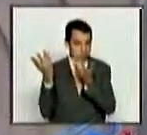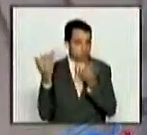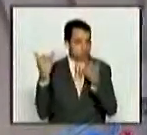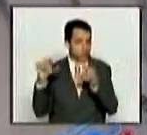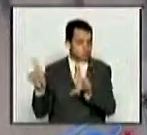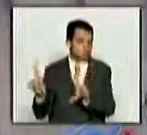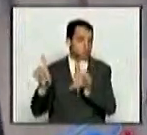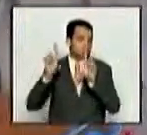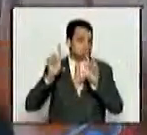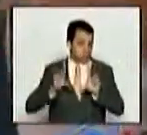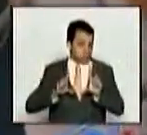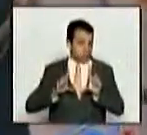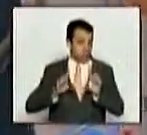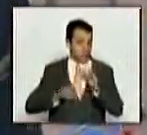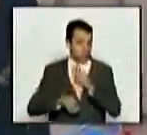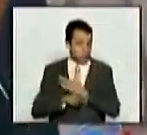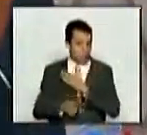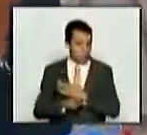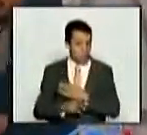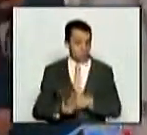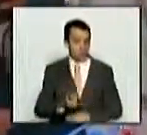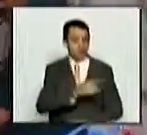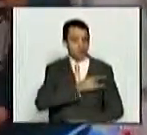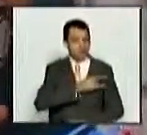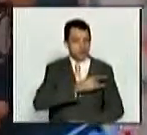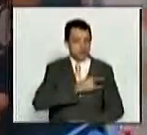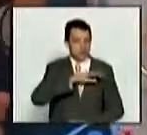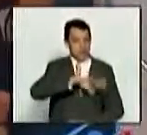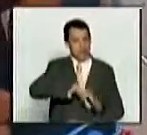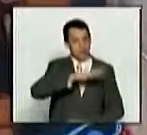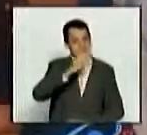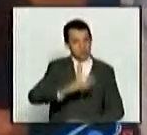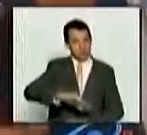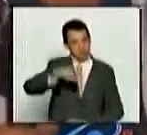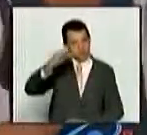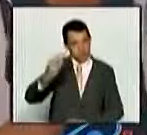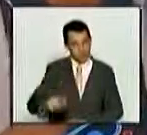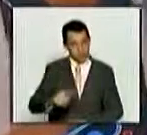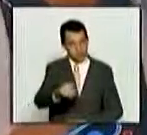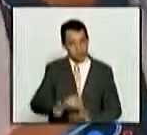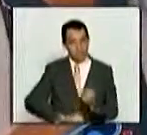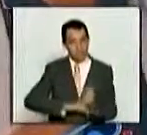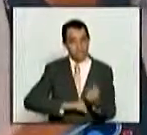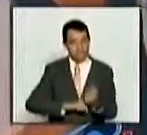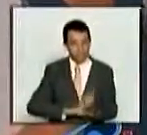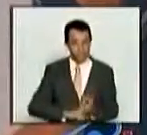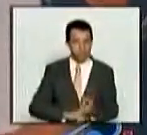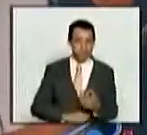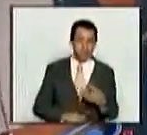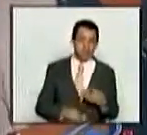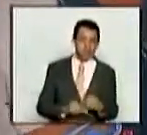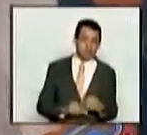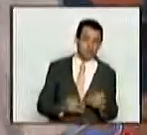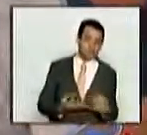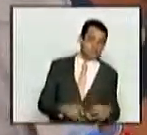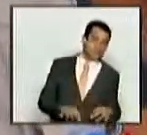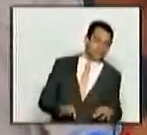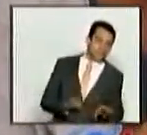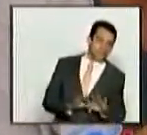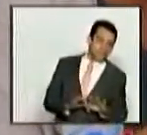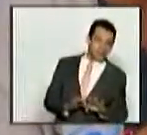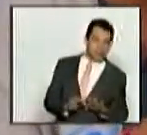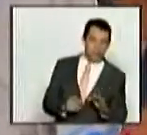certificado, lo ratificamos en la Universidad de Antioquia en terapéuticas acupunturales. Entonces esto tiene que ser muy bien ubicado.